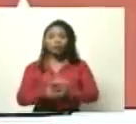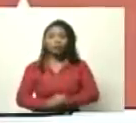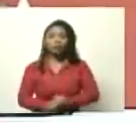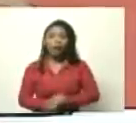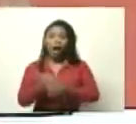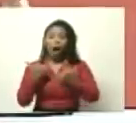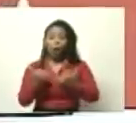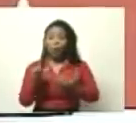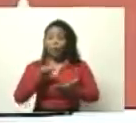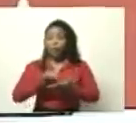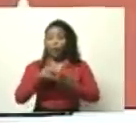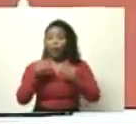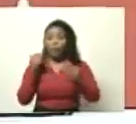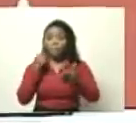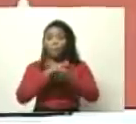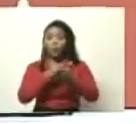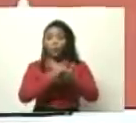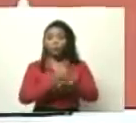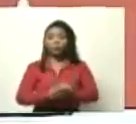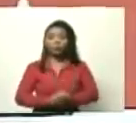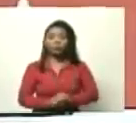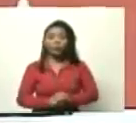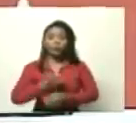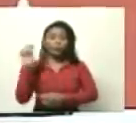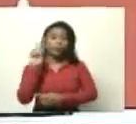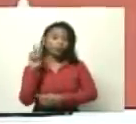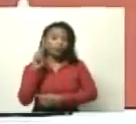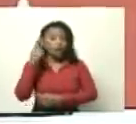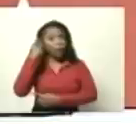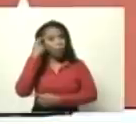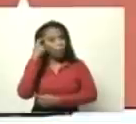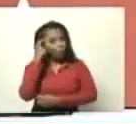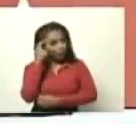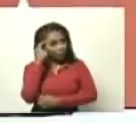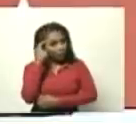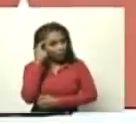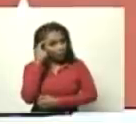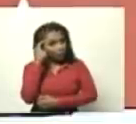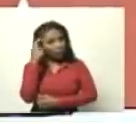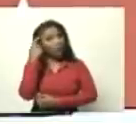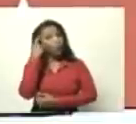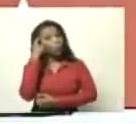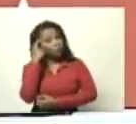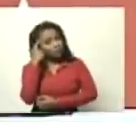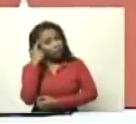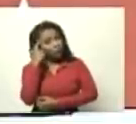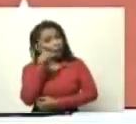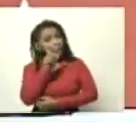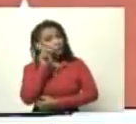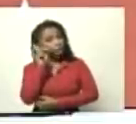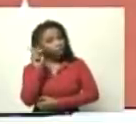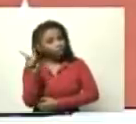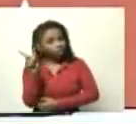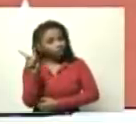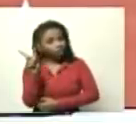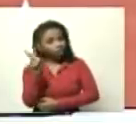Ahora, en medio de todo el ataque de Venezuela, recordemos aquellas